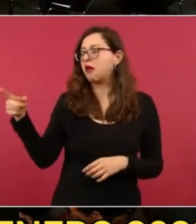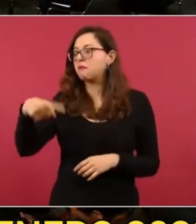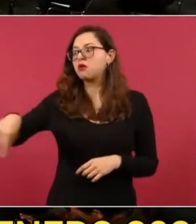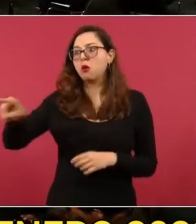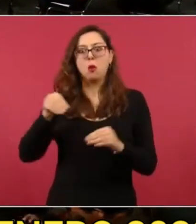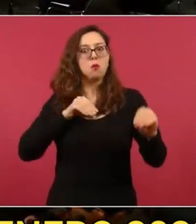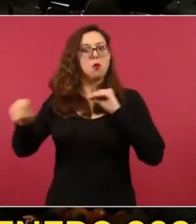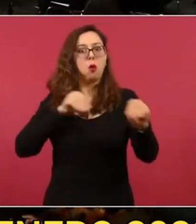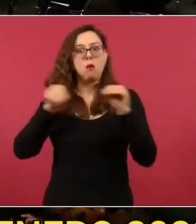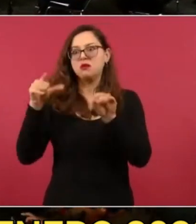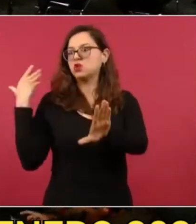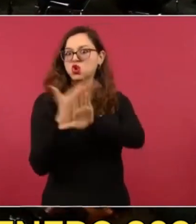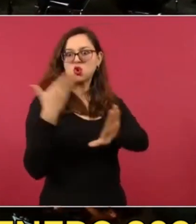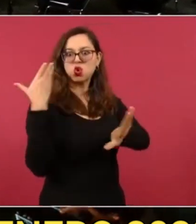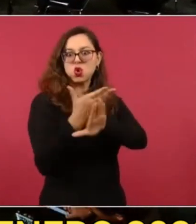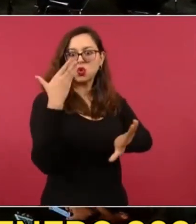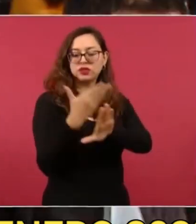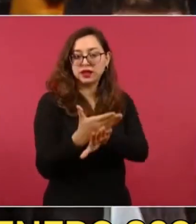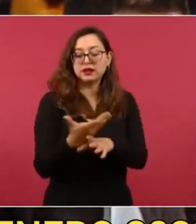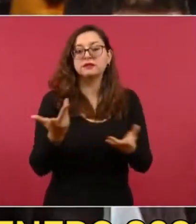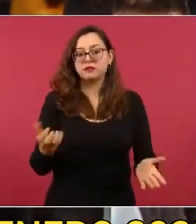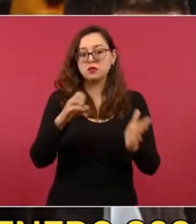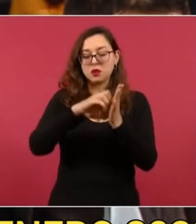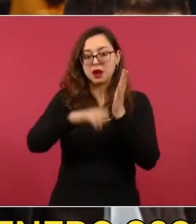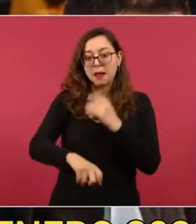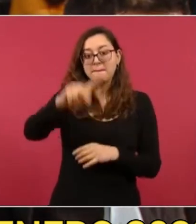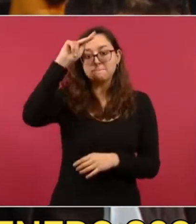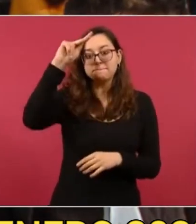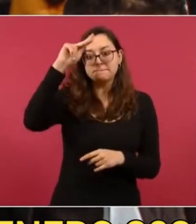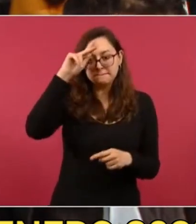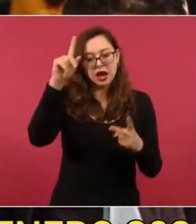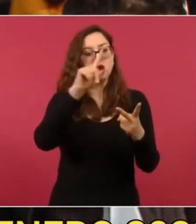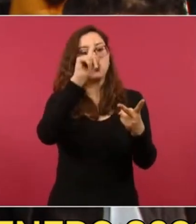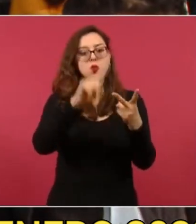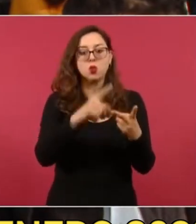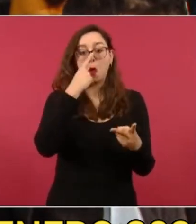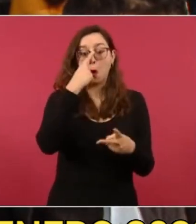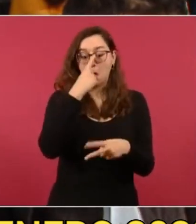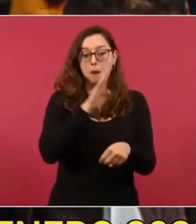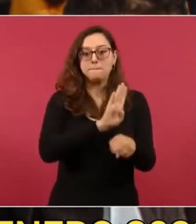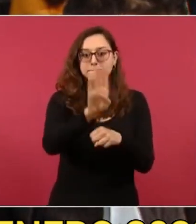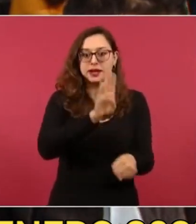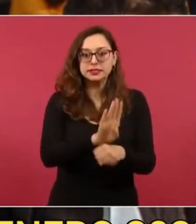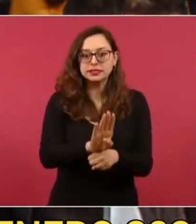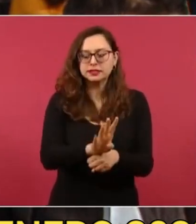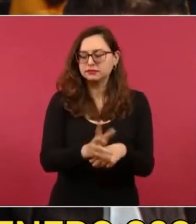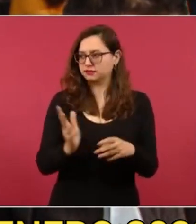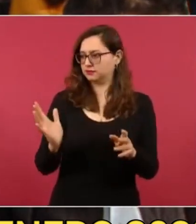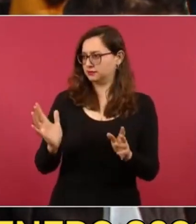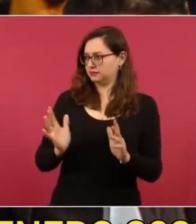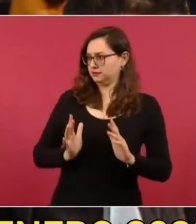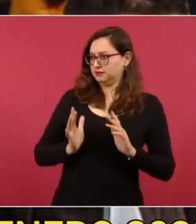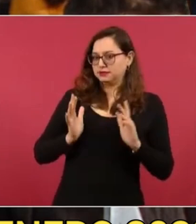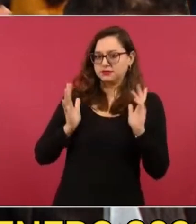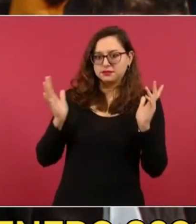Brasil que sucedió y que es algo también delicado. Esto usted lo leería, lo que le acabo de comentar, como un tema